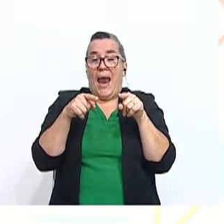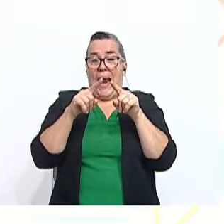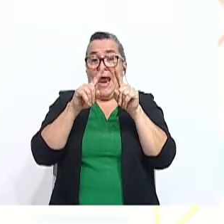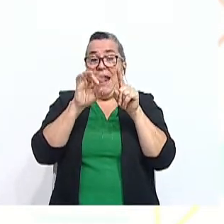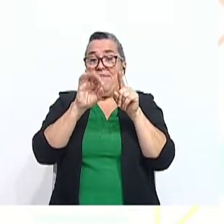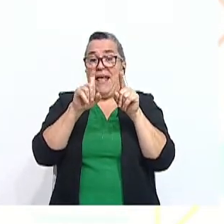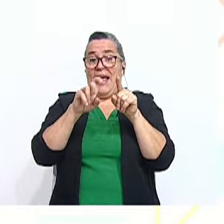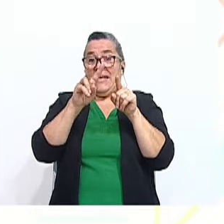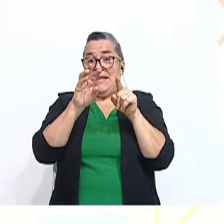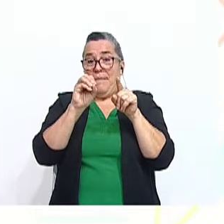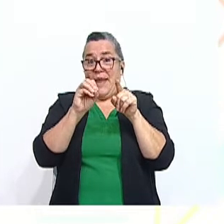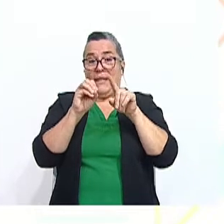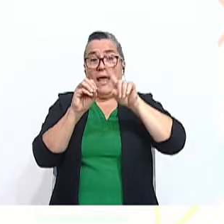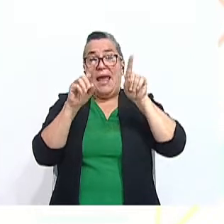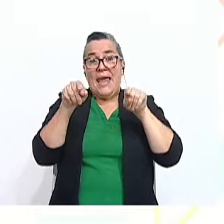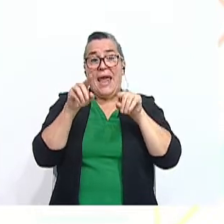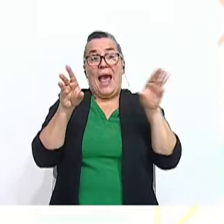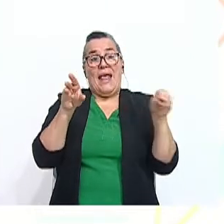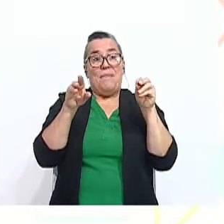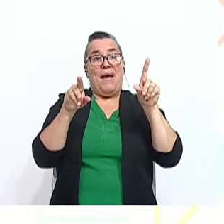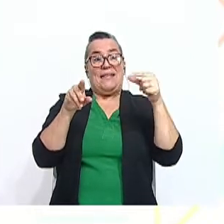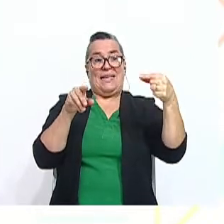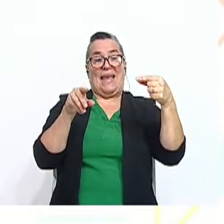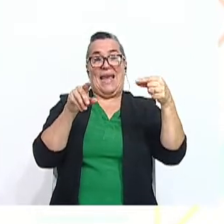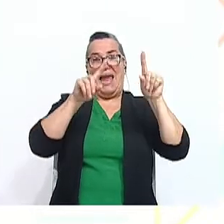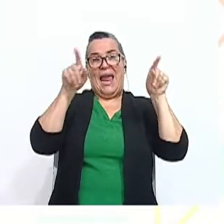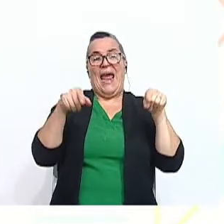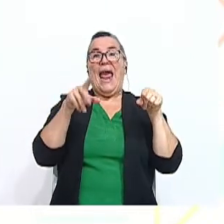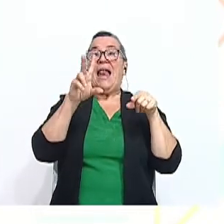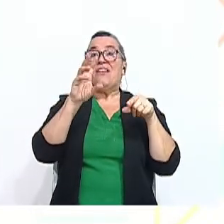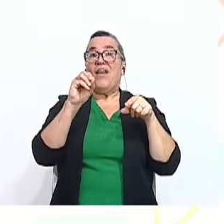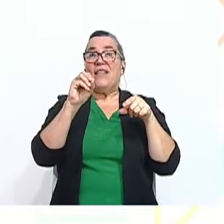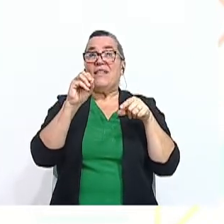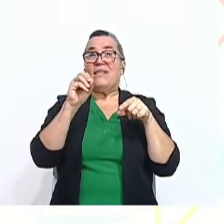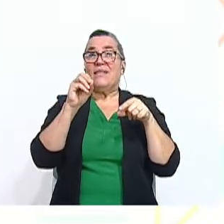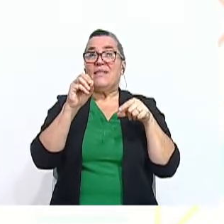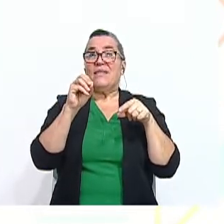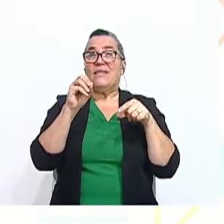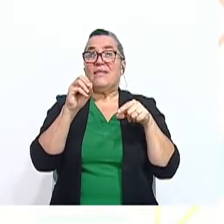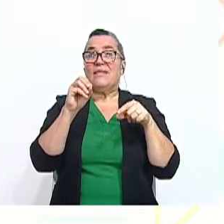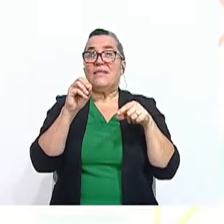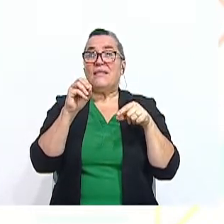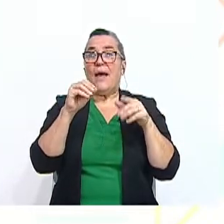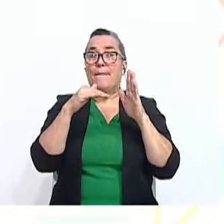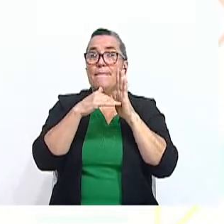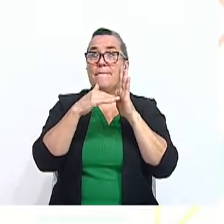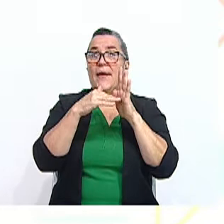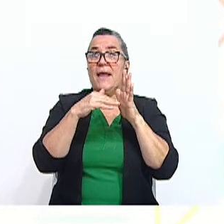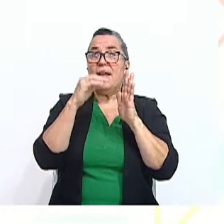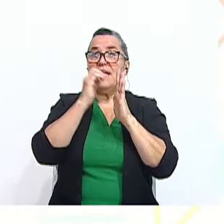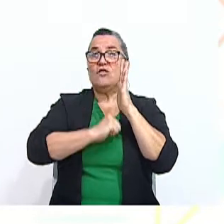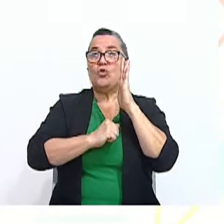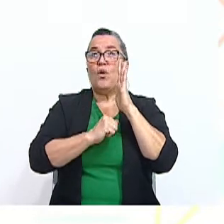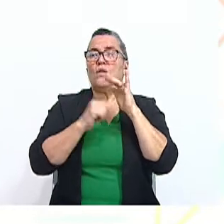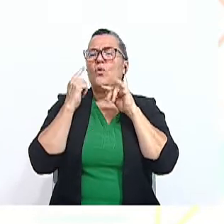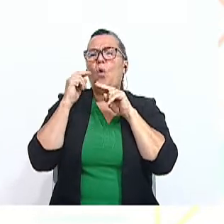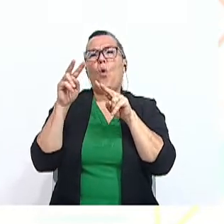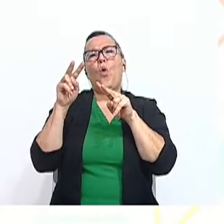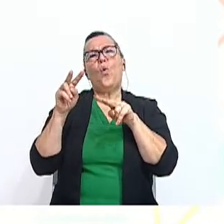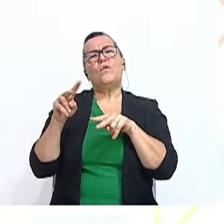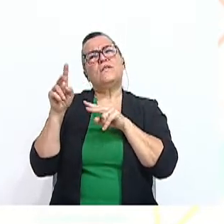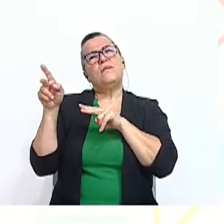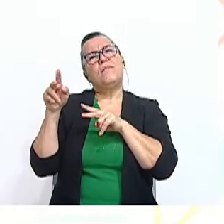además el 30% que le descontamos del cupón. ¿Qué podemos observar en esta